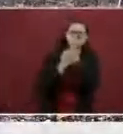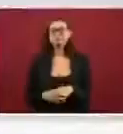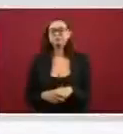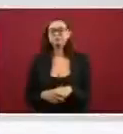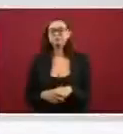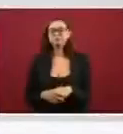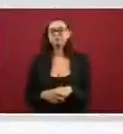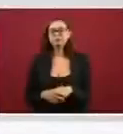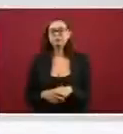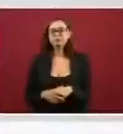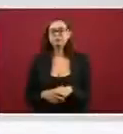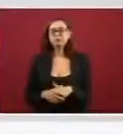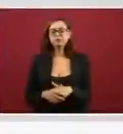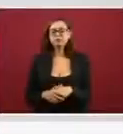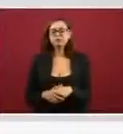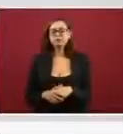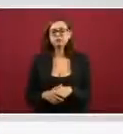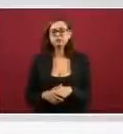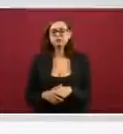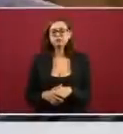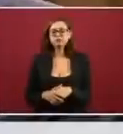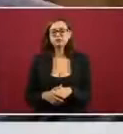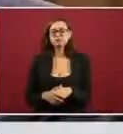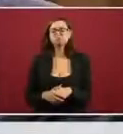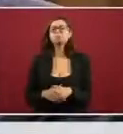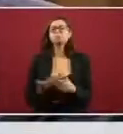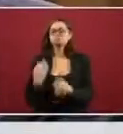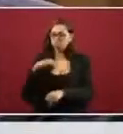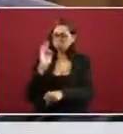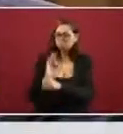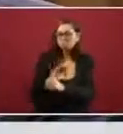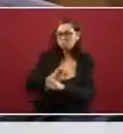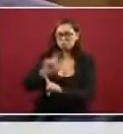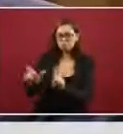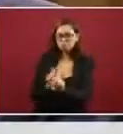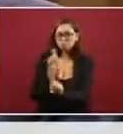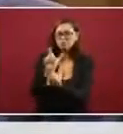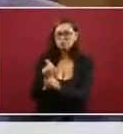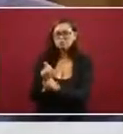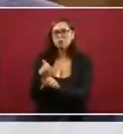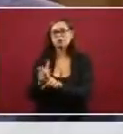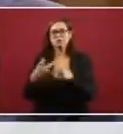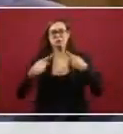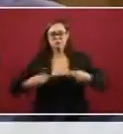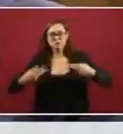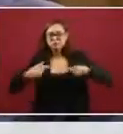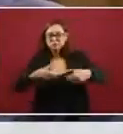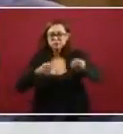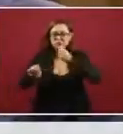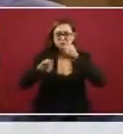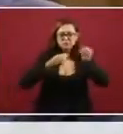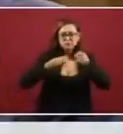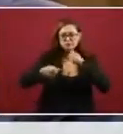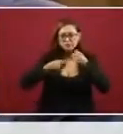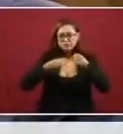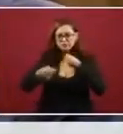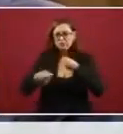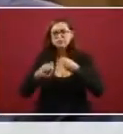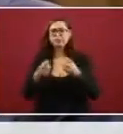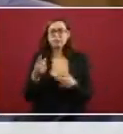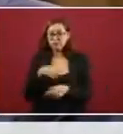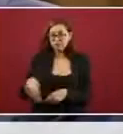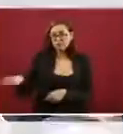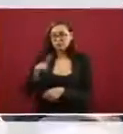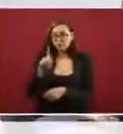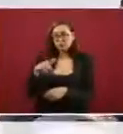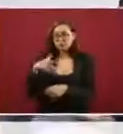electoral. En comparación con los dos mensajes anteriores, el presidente no tuvo acompañantes. Una buena metáfora sobre el